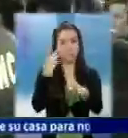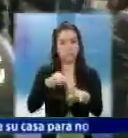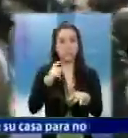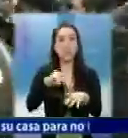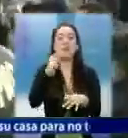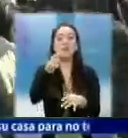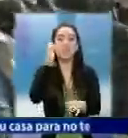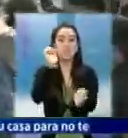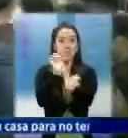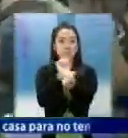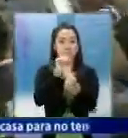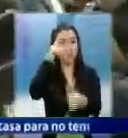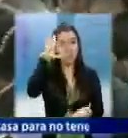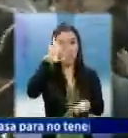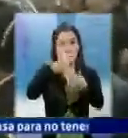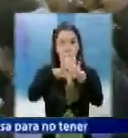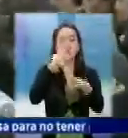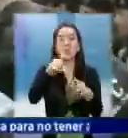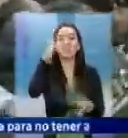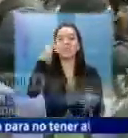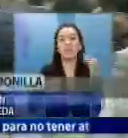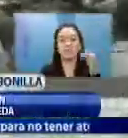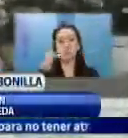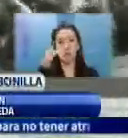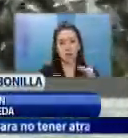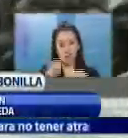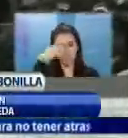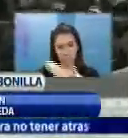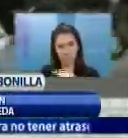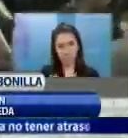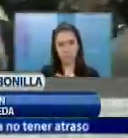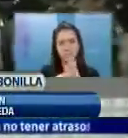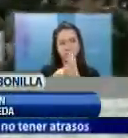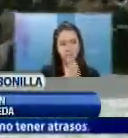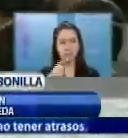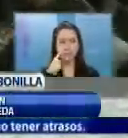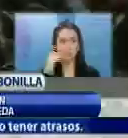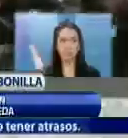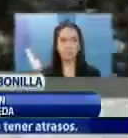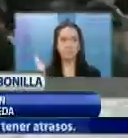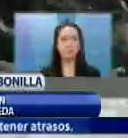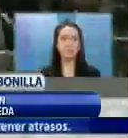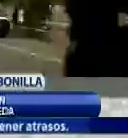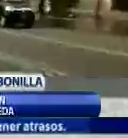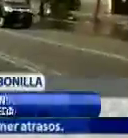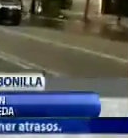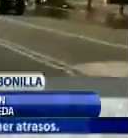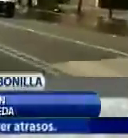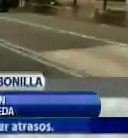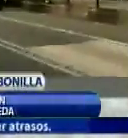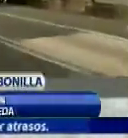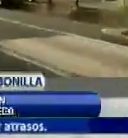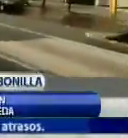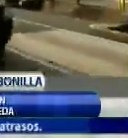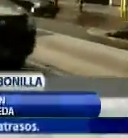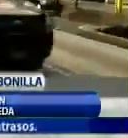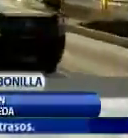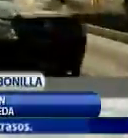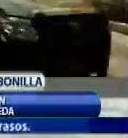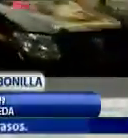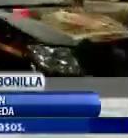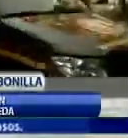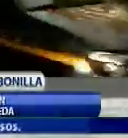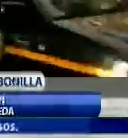la capacidad de generar inteligencia criminal o la capacidad de investigar, de hacer investigación criminal,